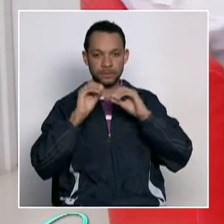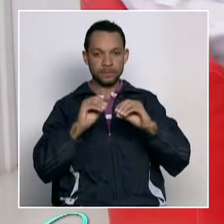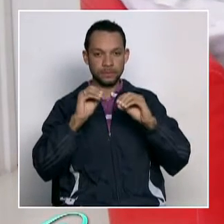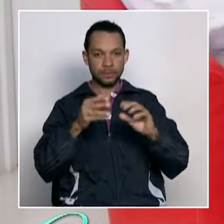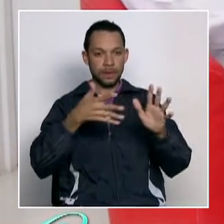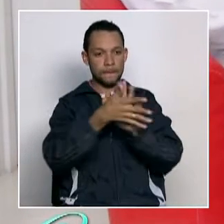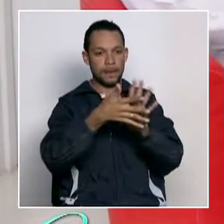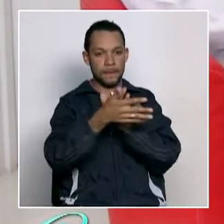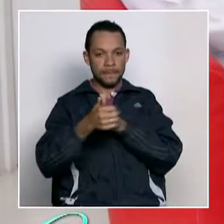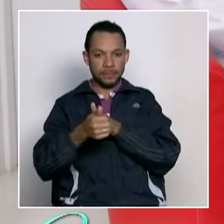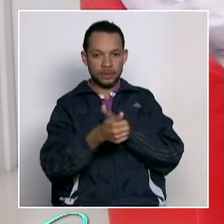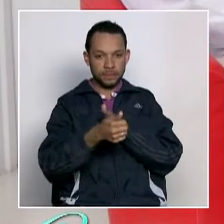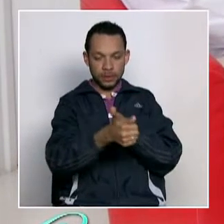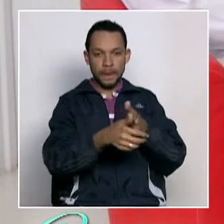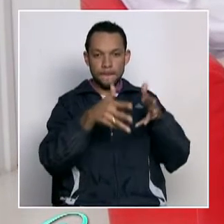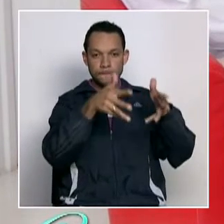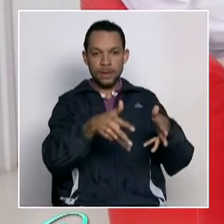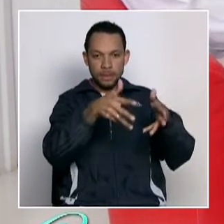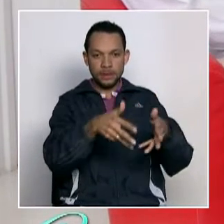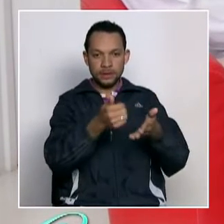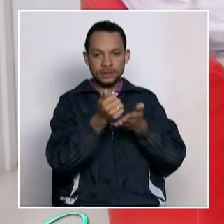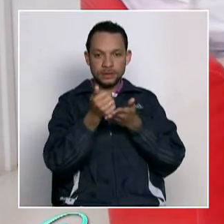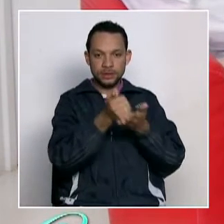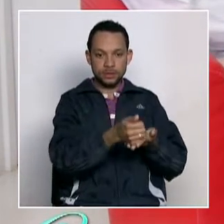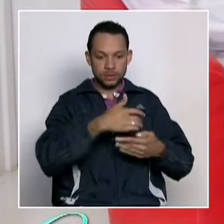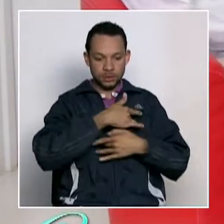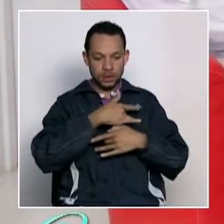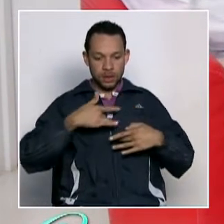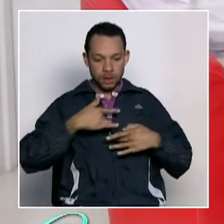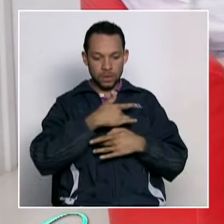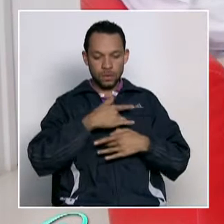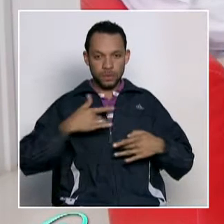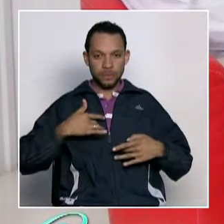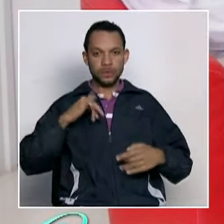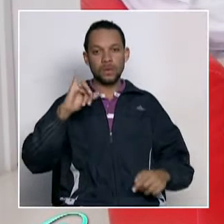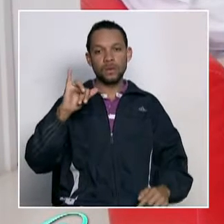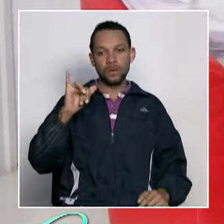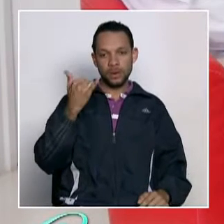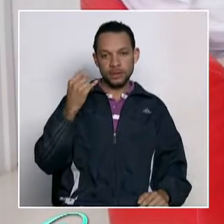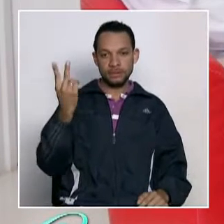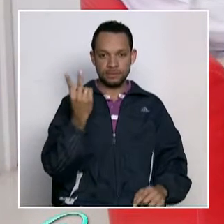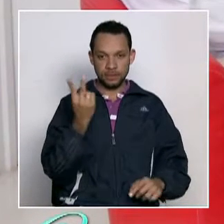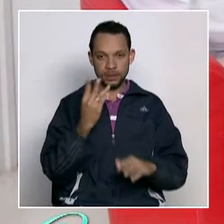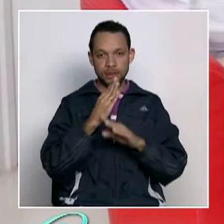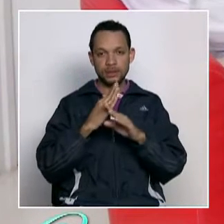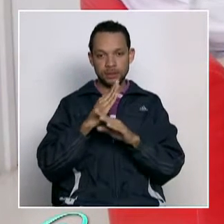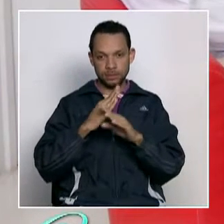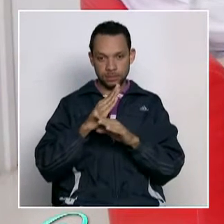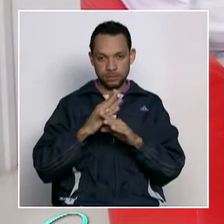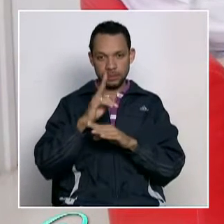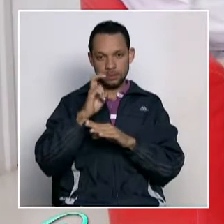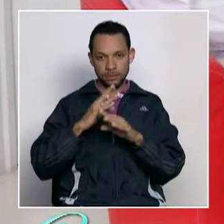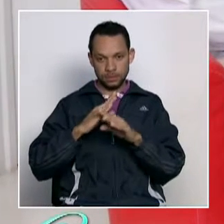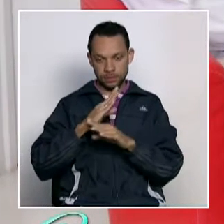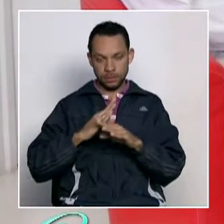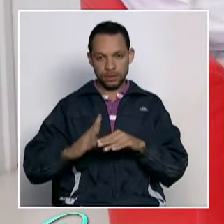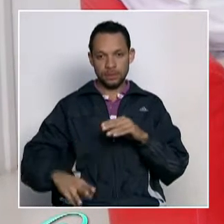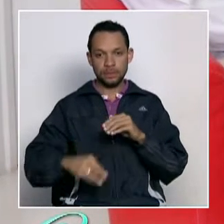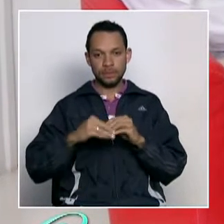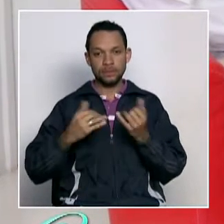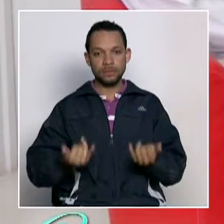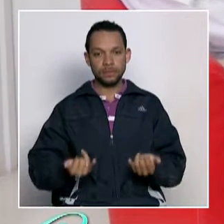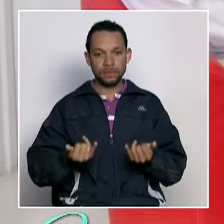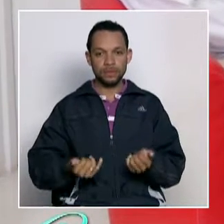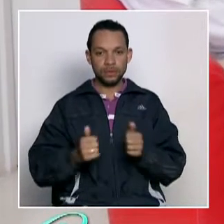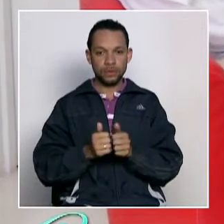es orientación y prevención en salud los jueves y viernes en Telecafé 7:30 de la noche. Nos acompaña el